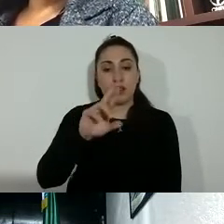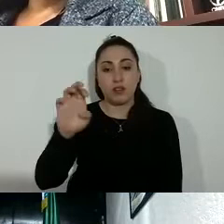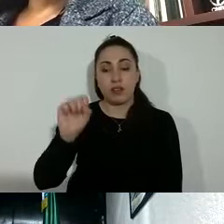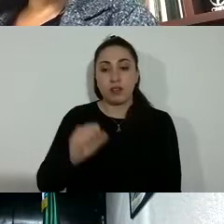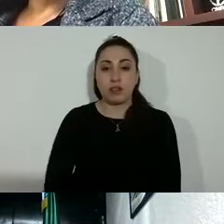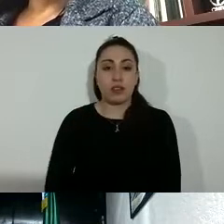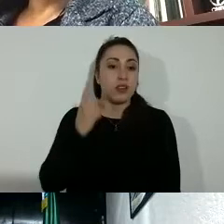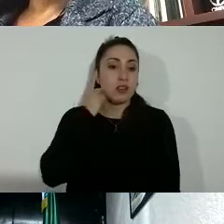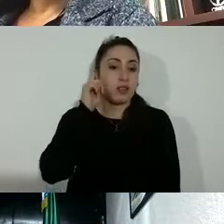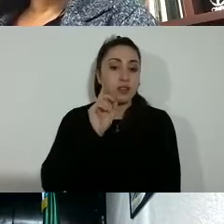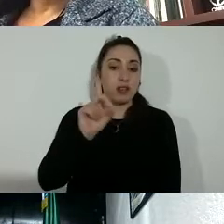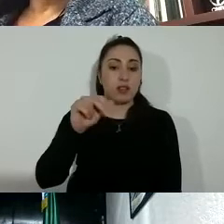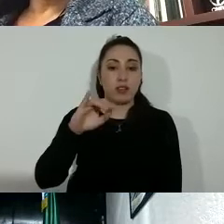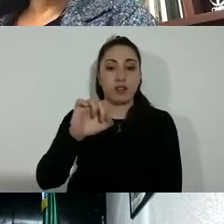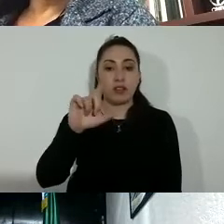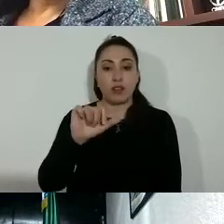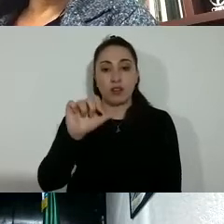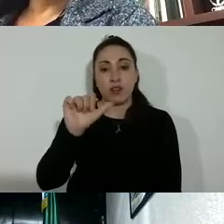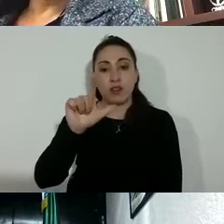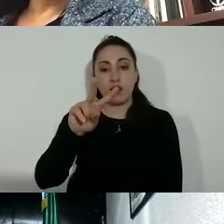Diputada Daniela Gisela Álvarez Camacho.